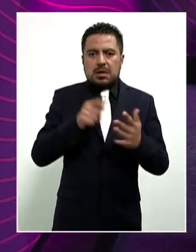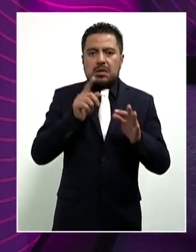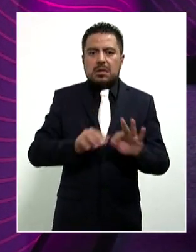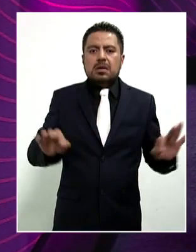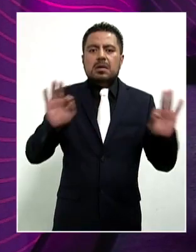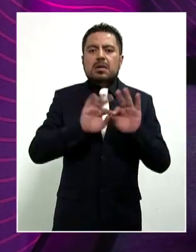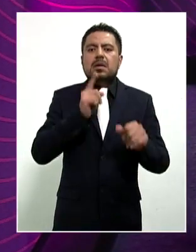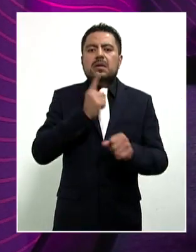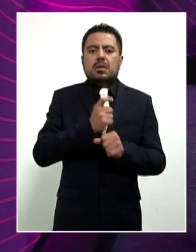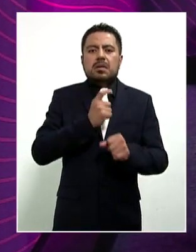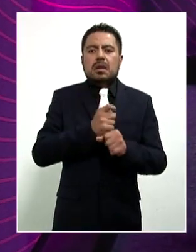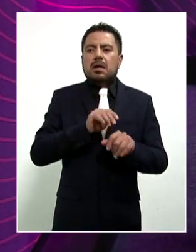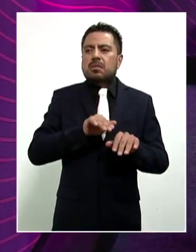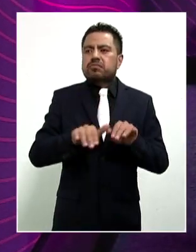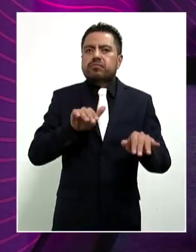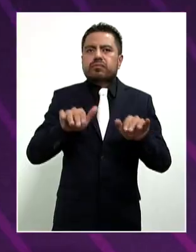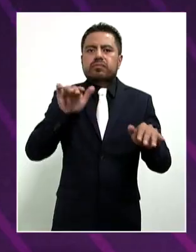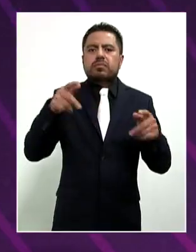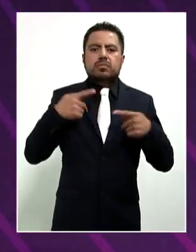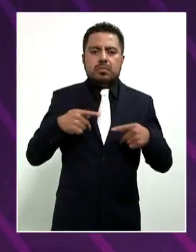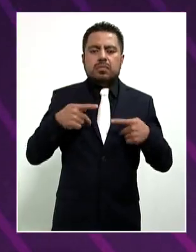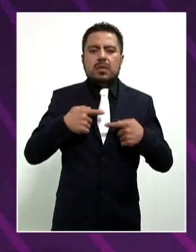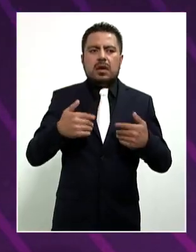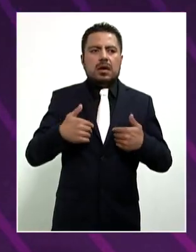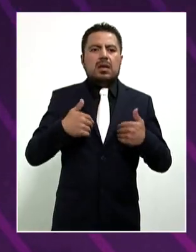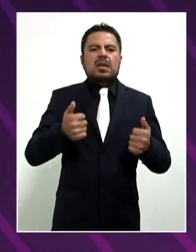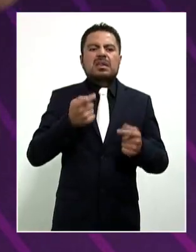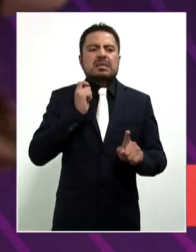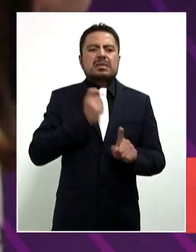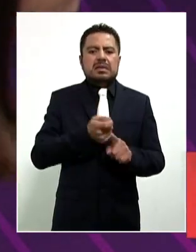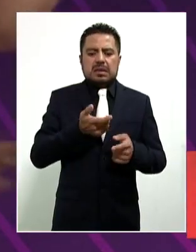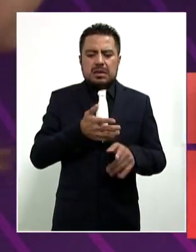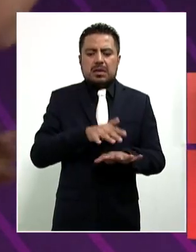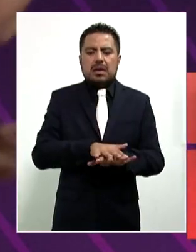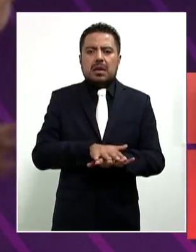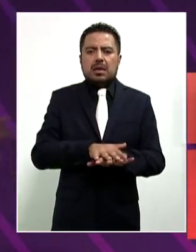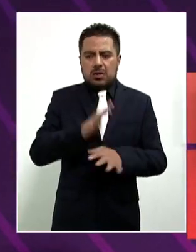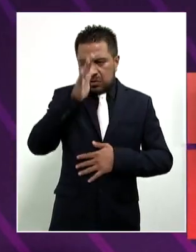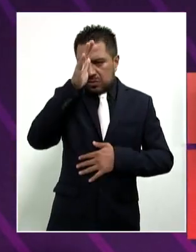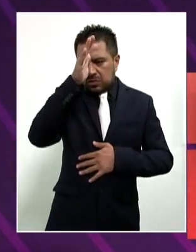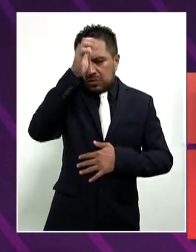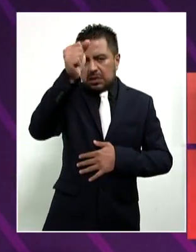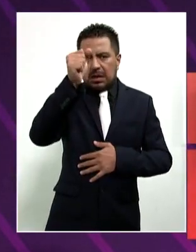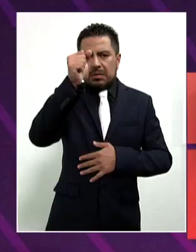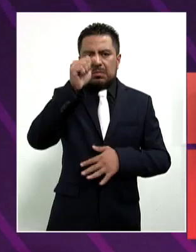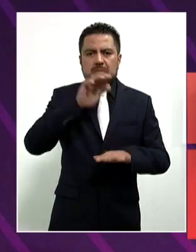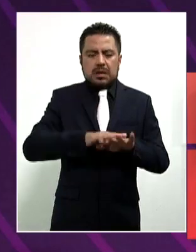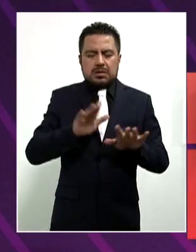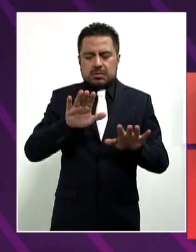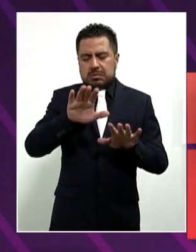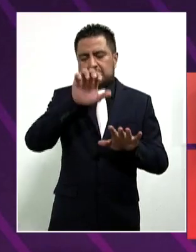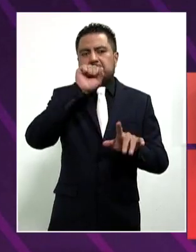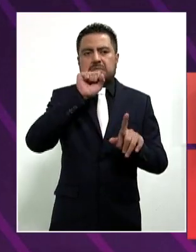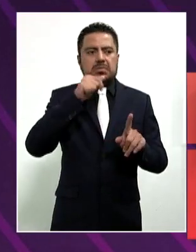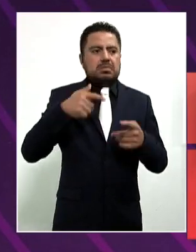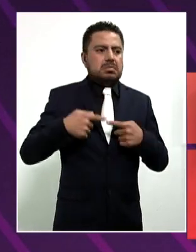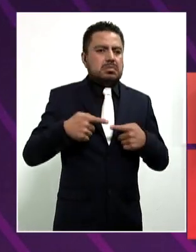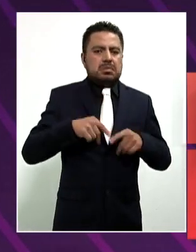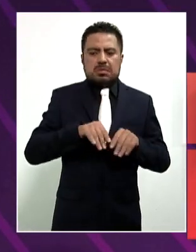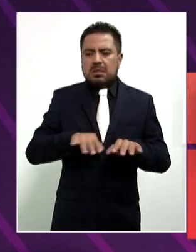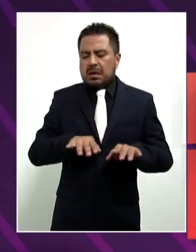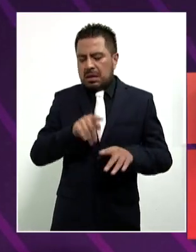primero hablarle al público lo que se entiende por integración. Claro. Eso suena un concepto muy abstracto. Yo creo que tiene una serie de